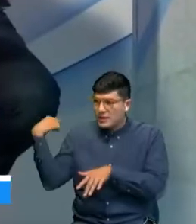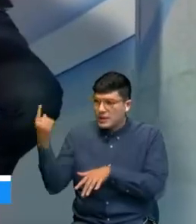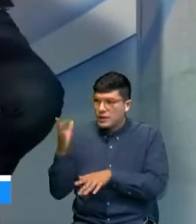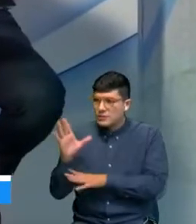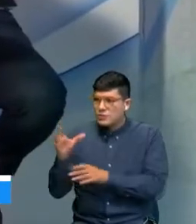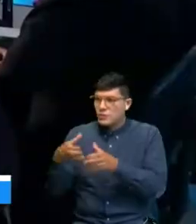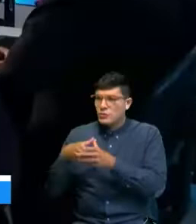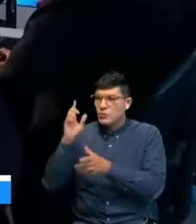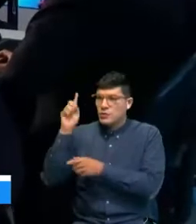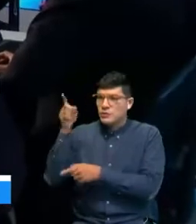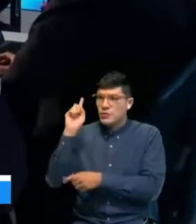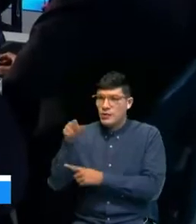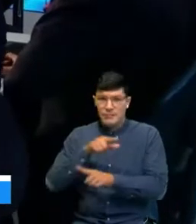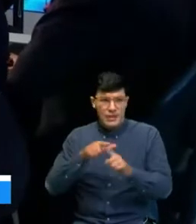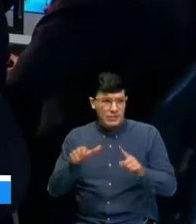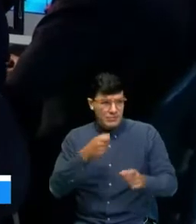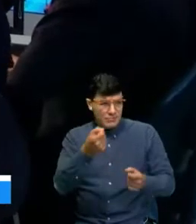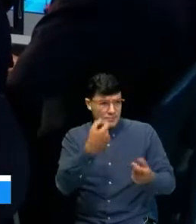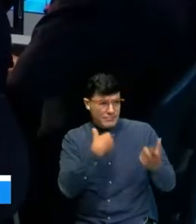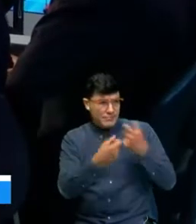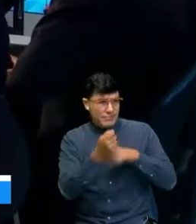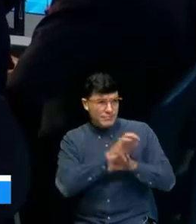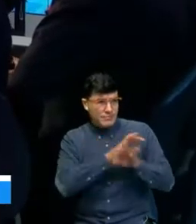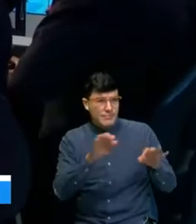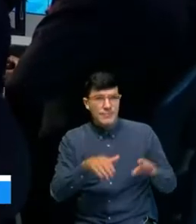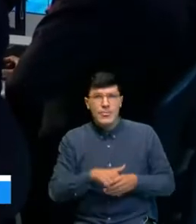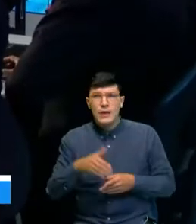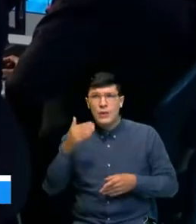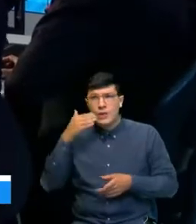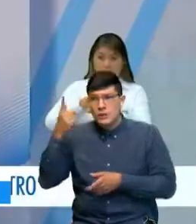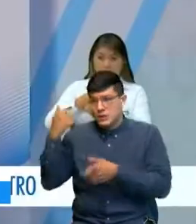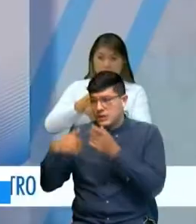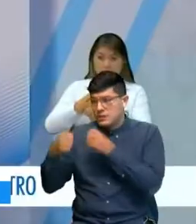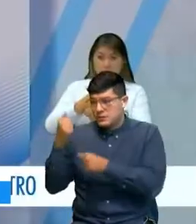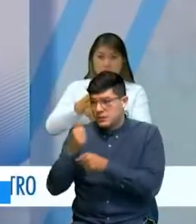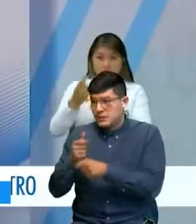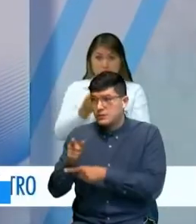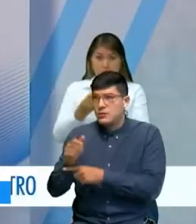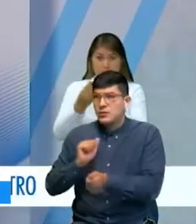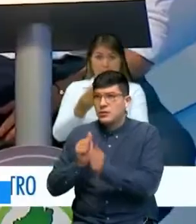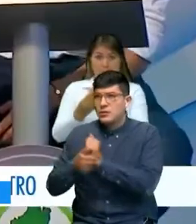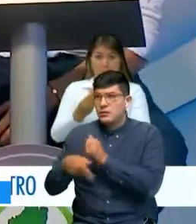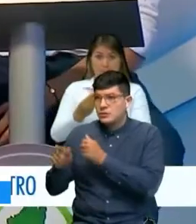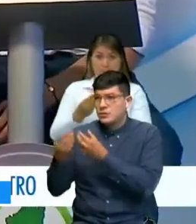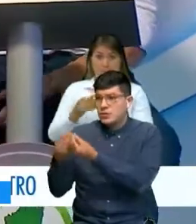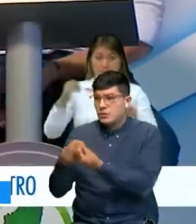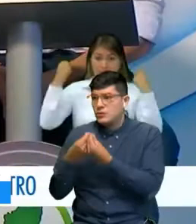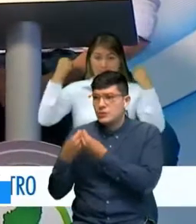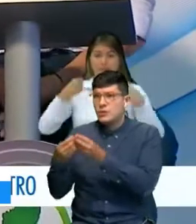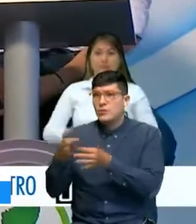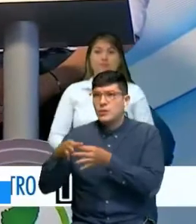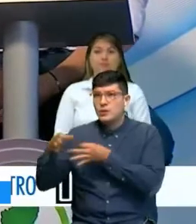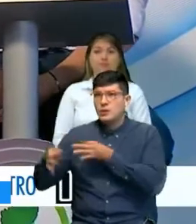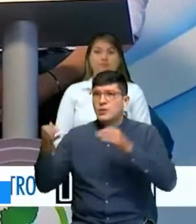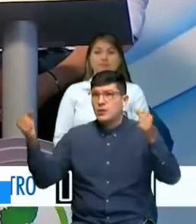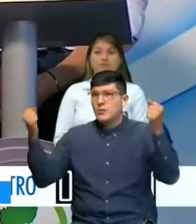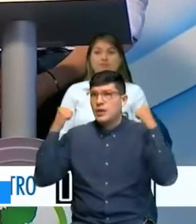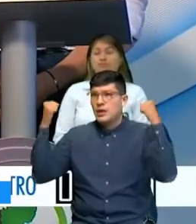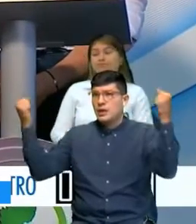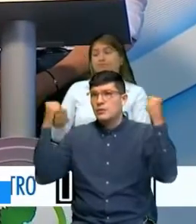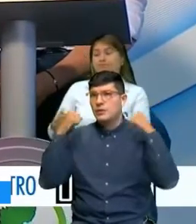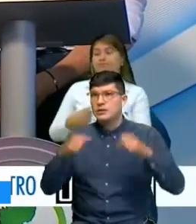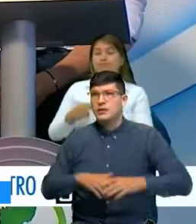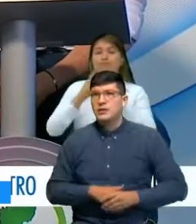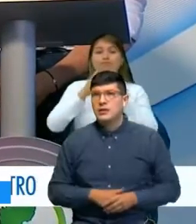vinieron las preguntas entre candidatos que si el año entrante se posicionaría como concejal de vídeo cuesta bueno le